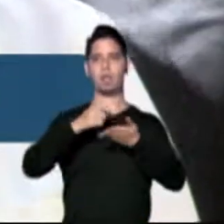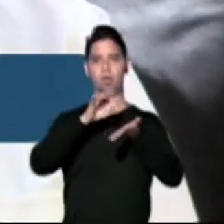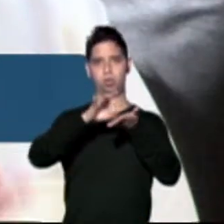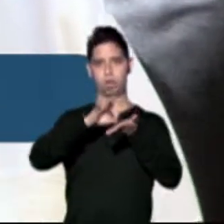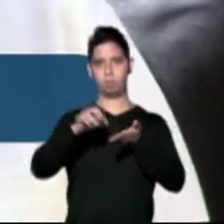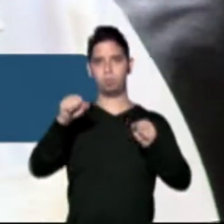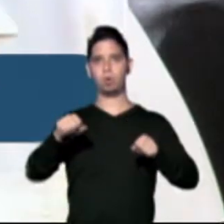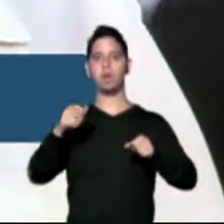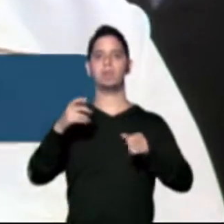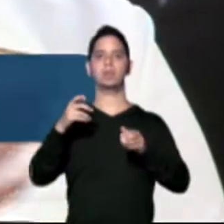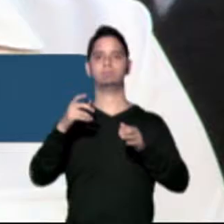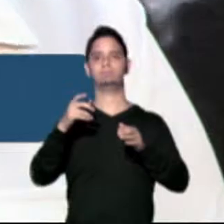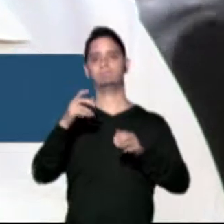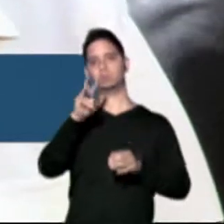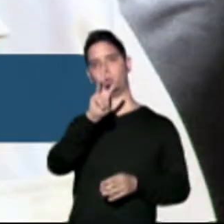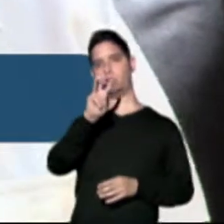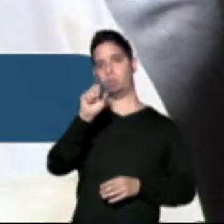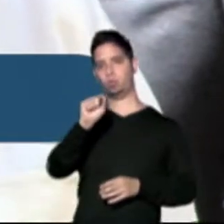web